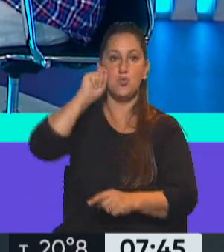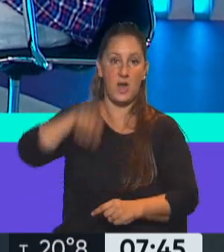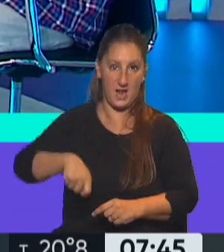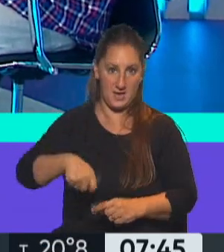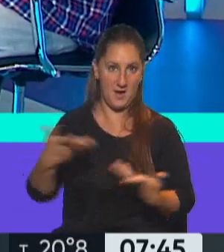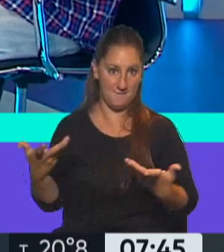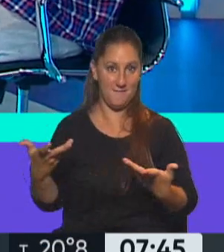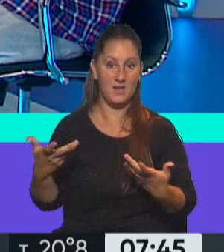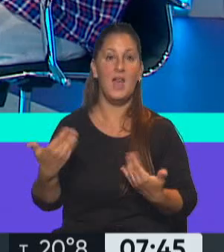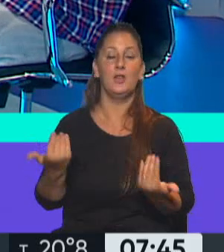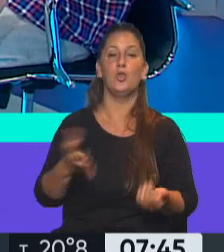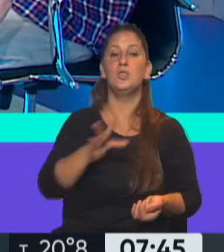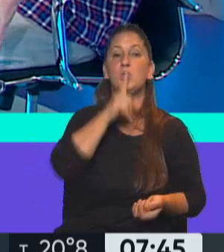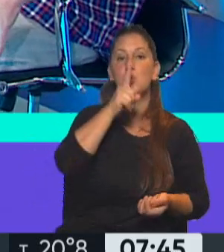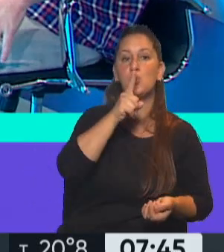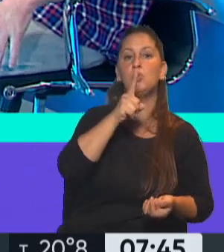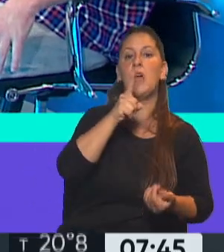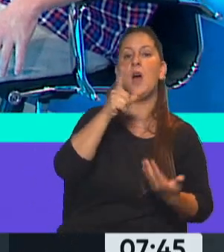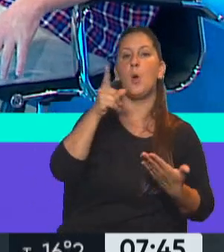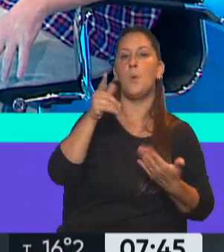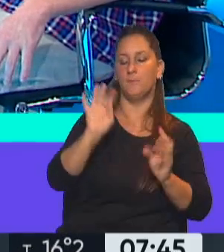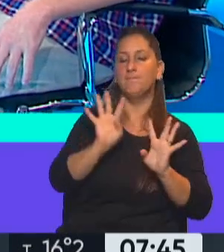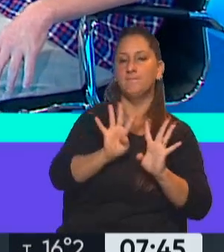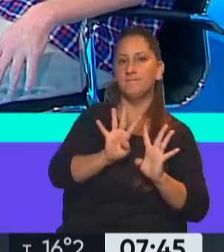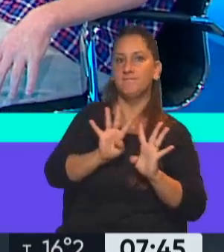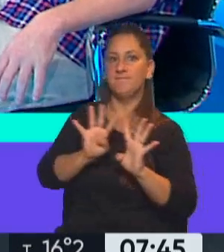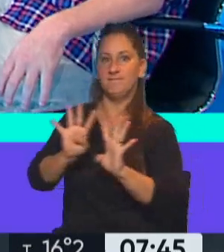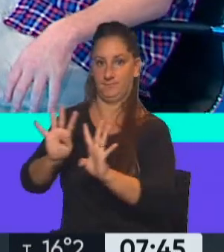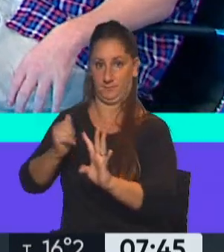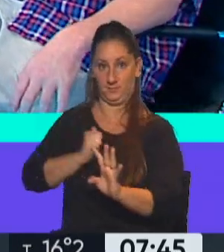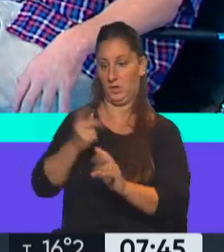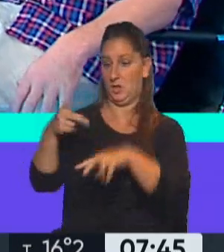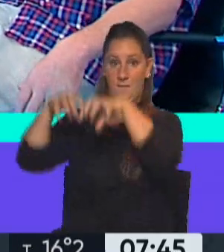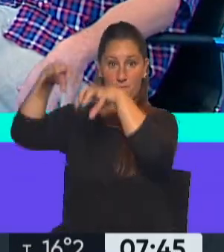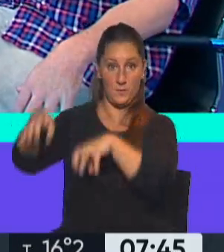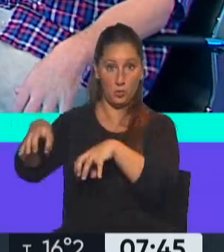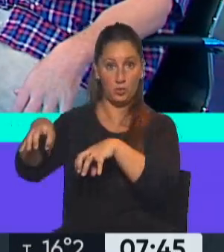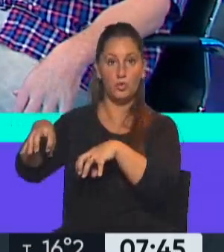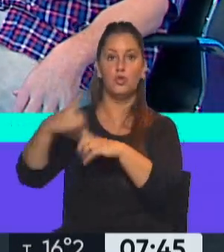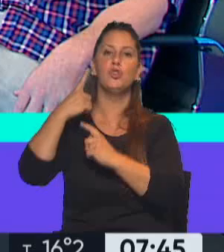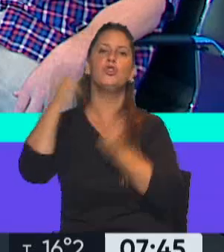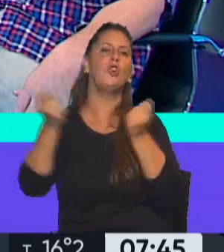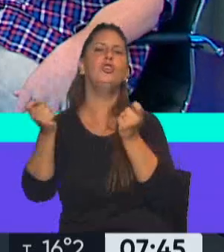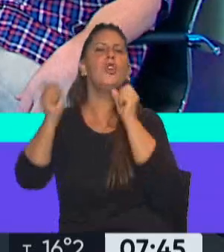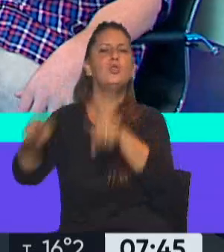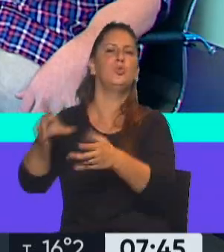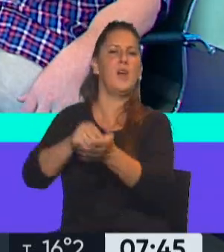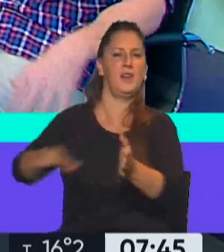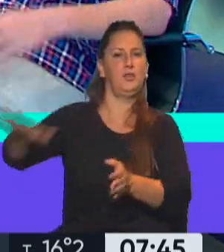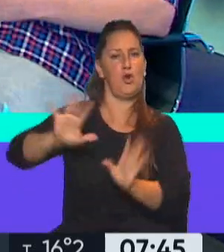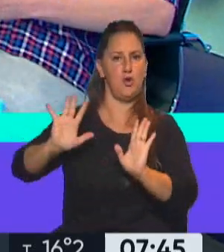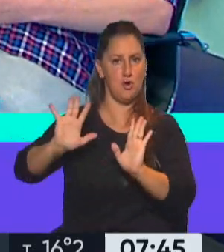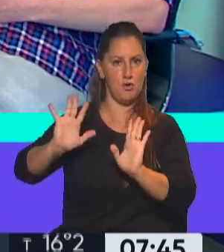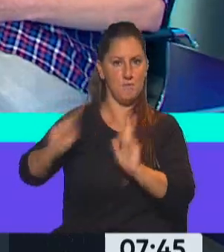Con lo cual, el Estado ruso está avalando una avanzada para que las repúblicas de Donetsk y de Lugansk controlen la totalidad del territorio que